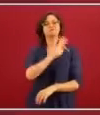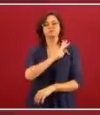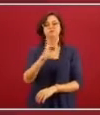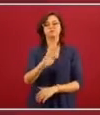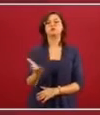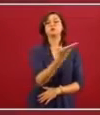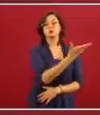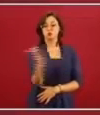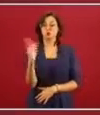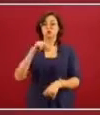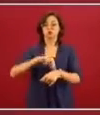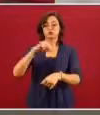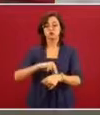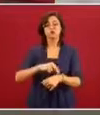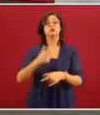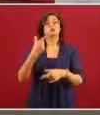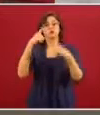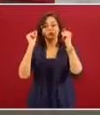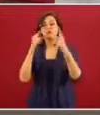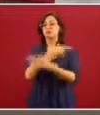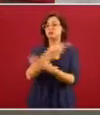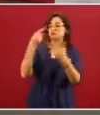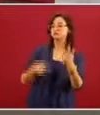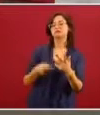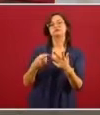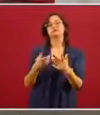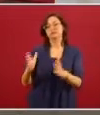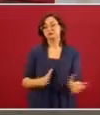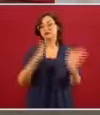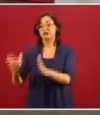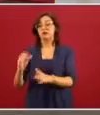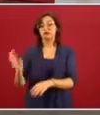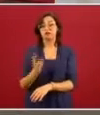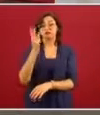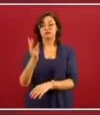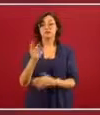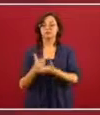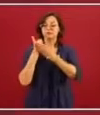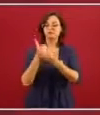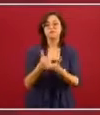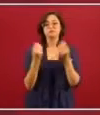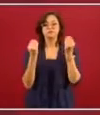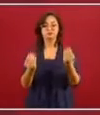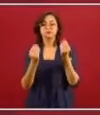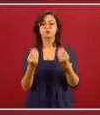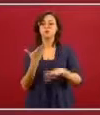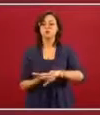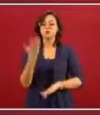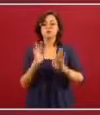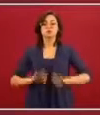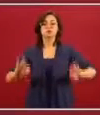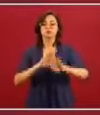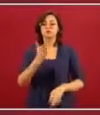van a ser las personas protagónicas de la fase 3 y es extraordinariamente importante